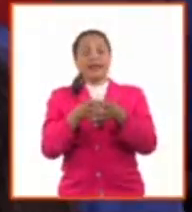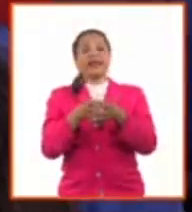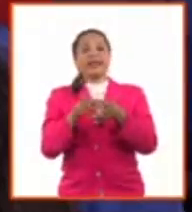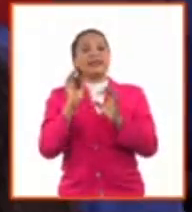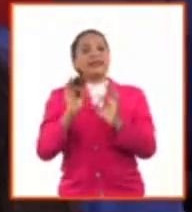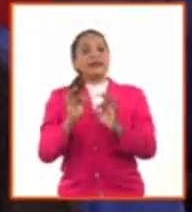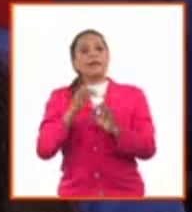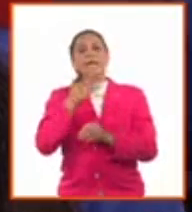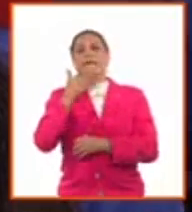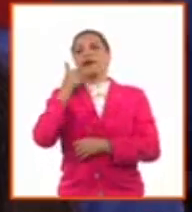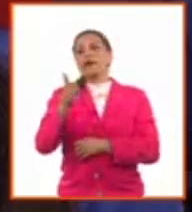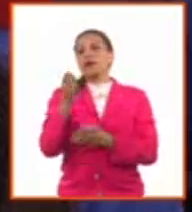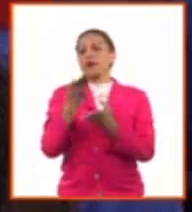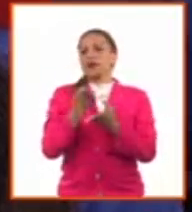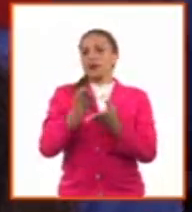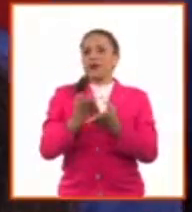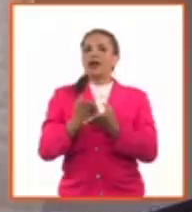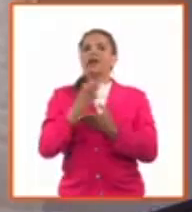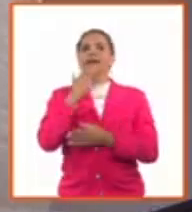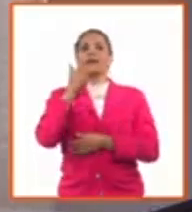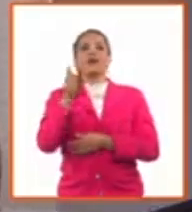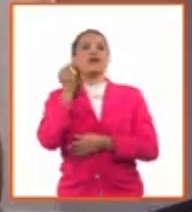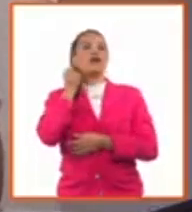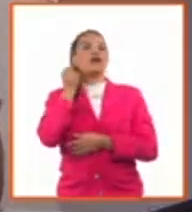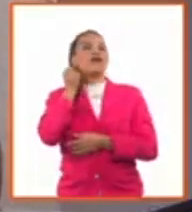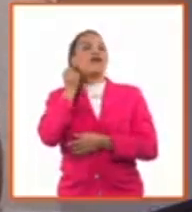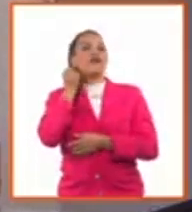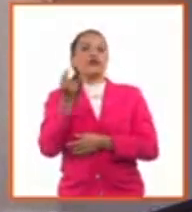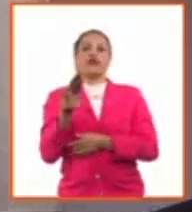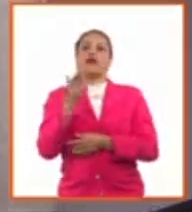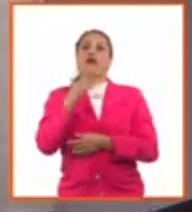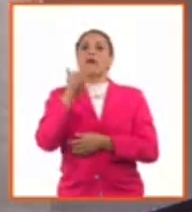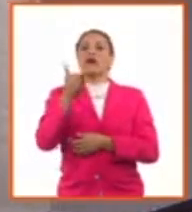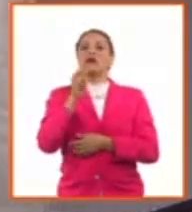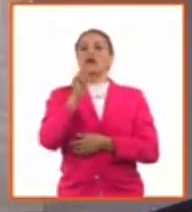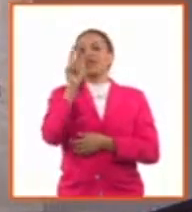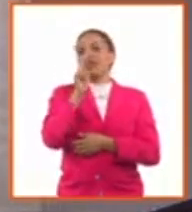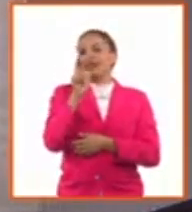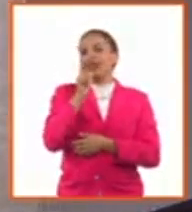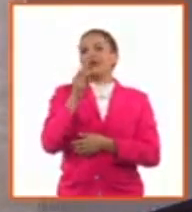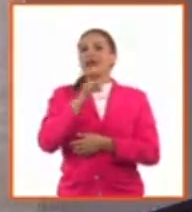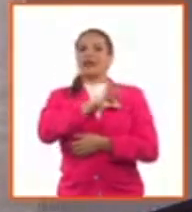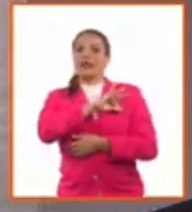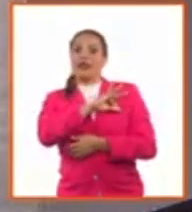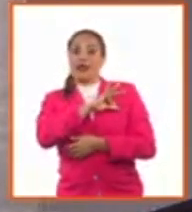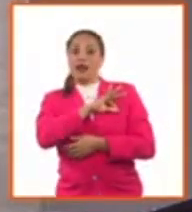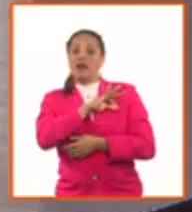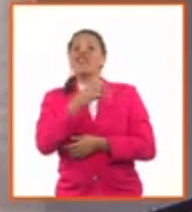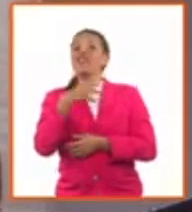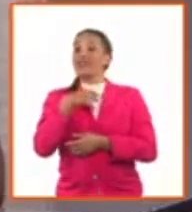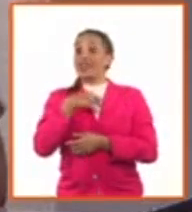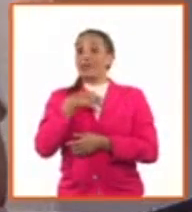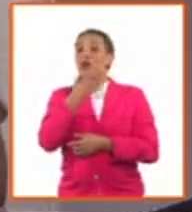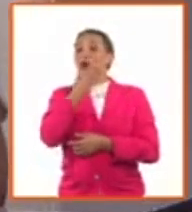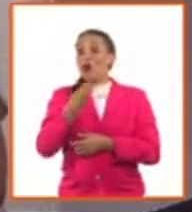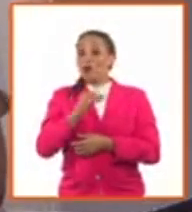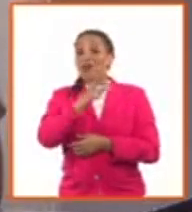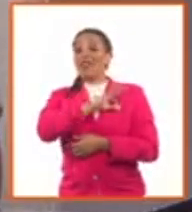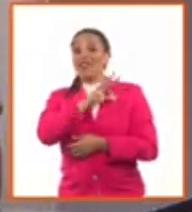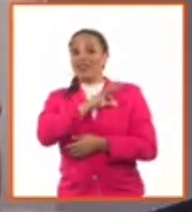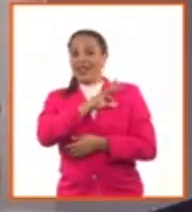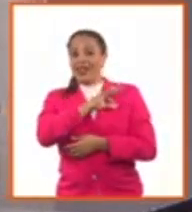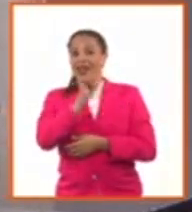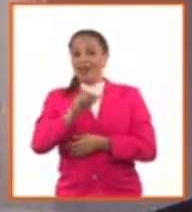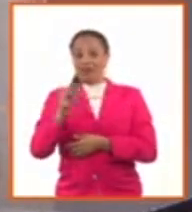debe ser mejores estudiantes, ser mejores federadas, ser mejores cederistas, delegados. Tenemos muchos jóvenes estudiantes ahora